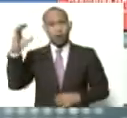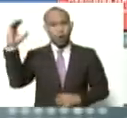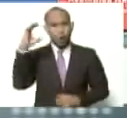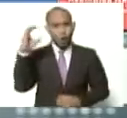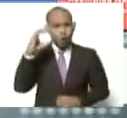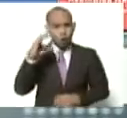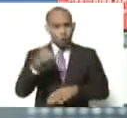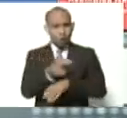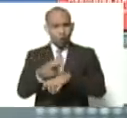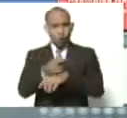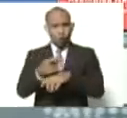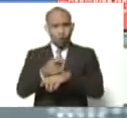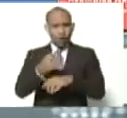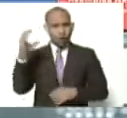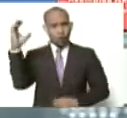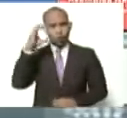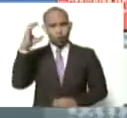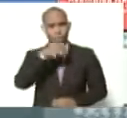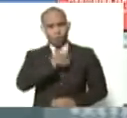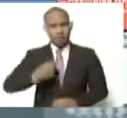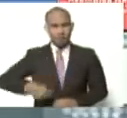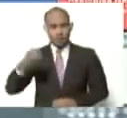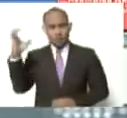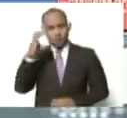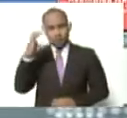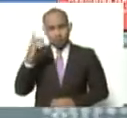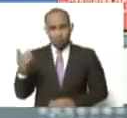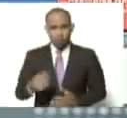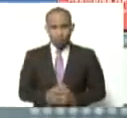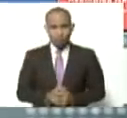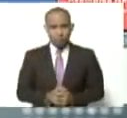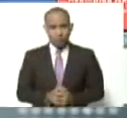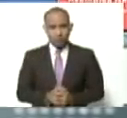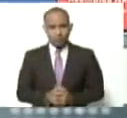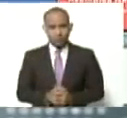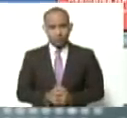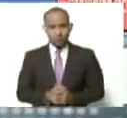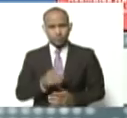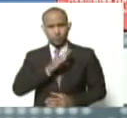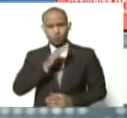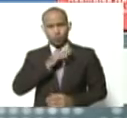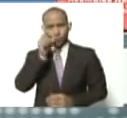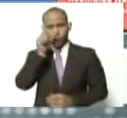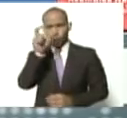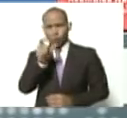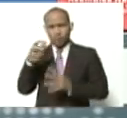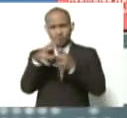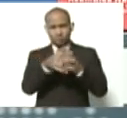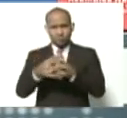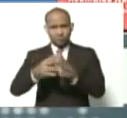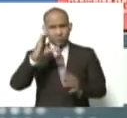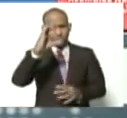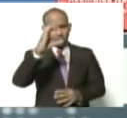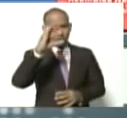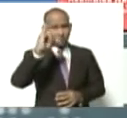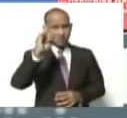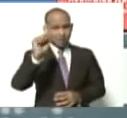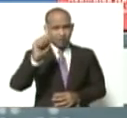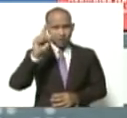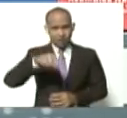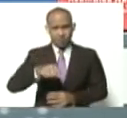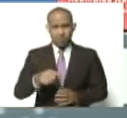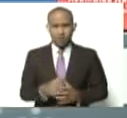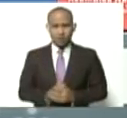desde el gobierno de Iván Duque, con agentes de la CIA, desde Bogotá, y